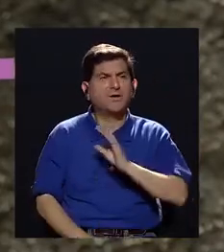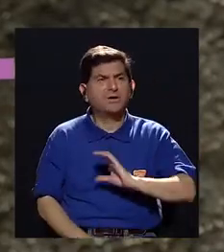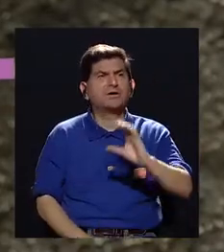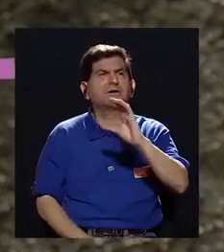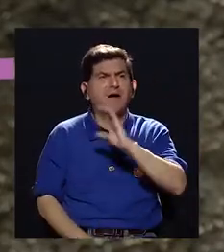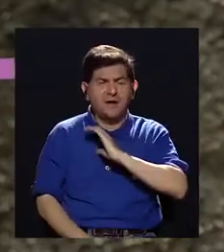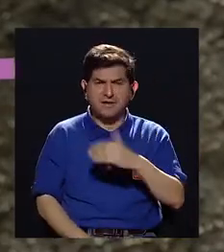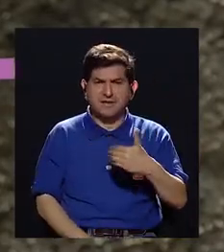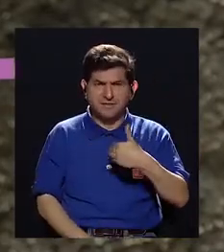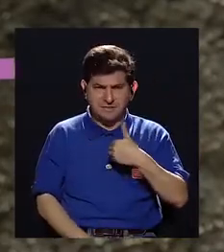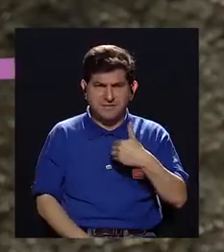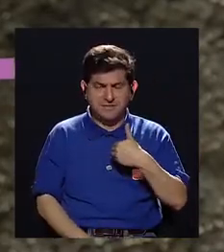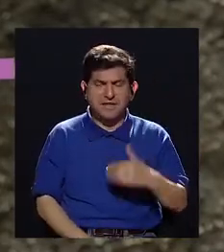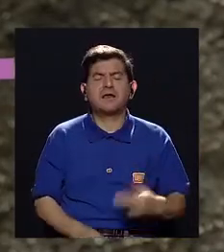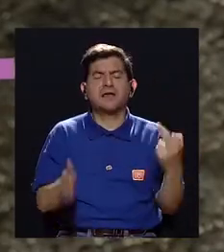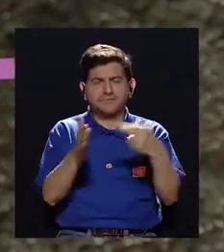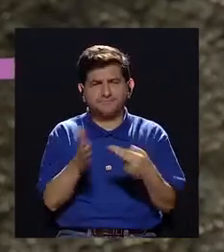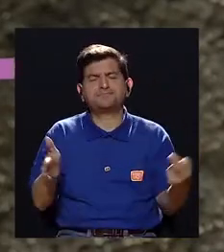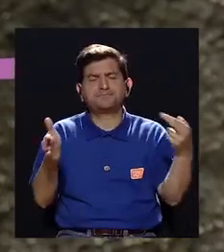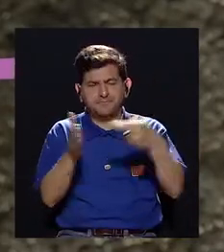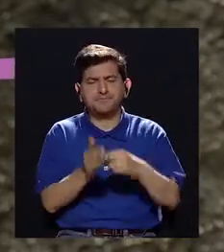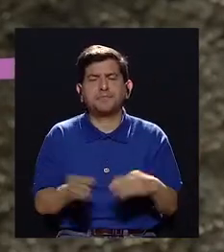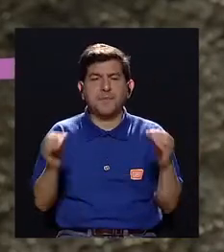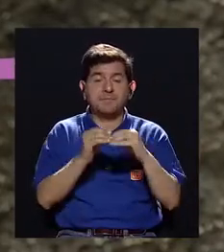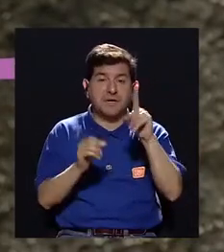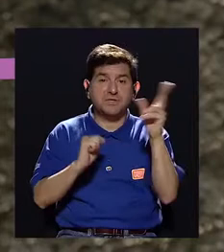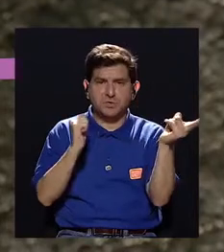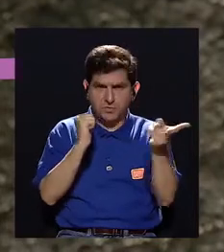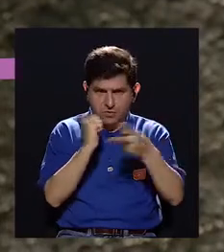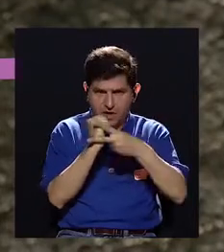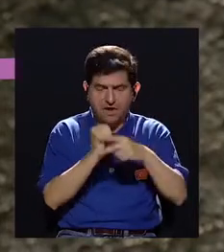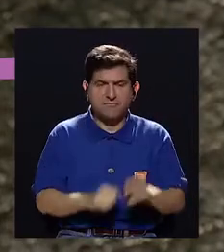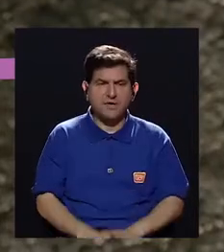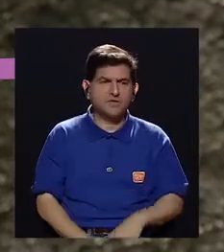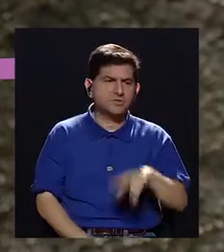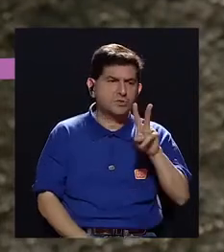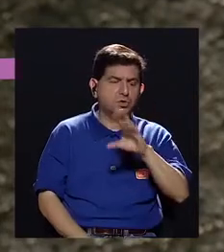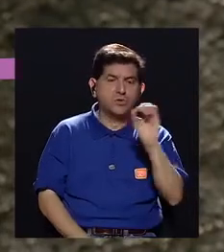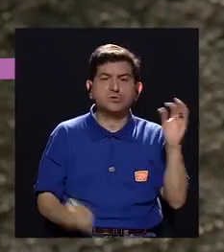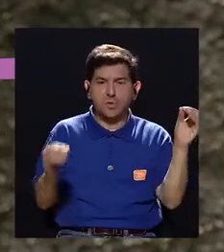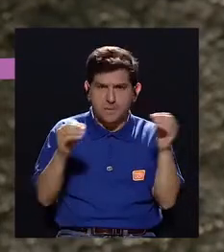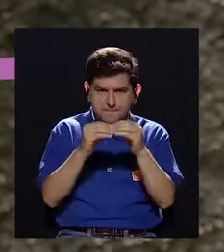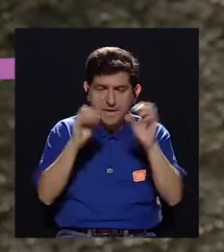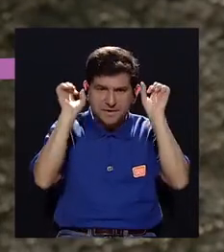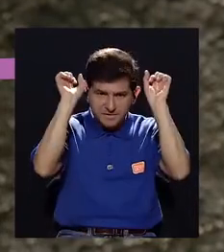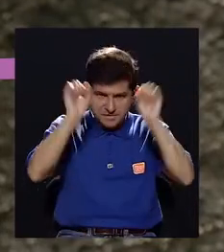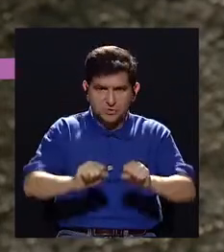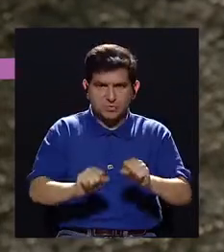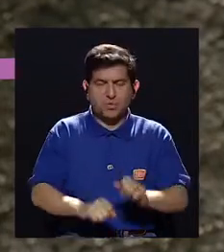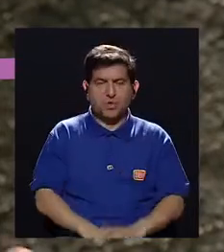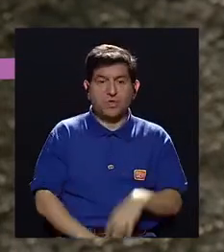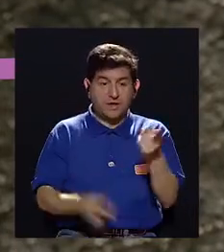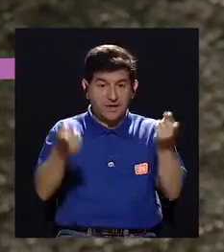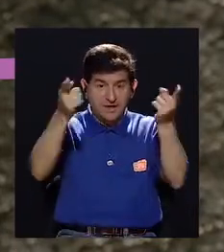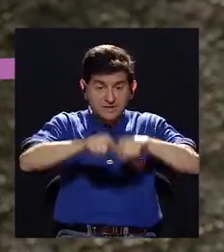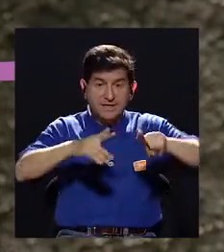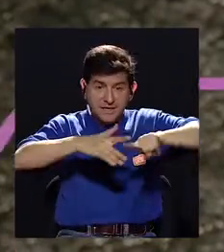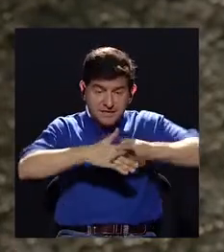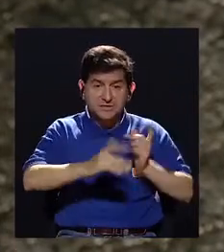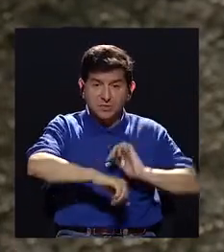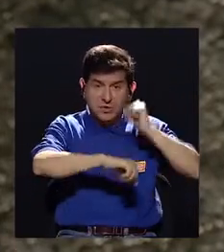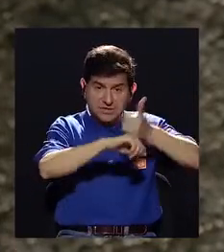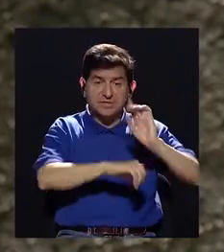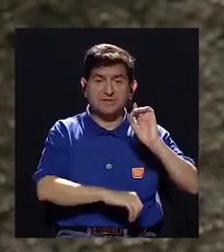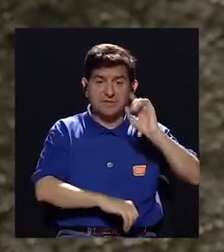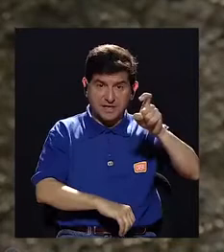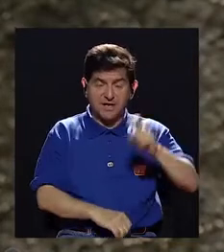la característica es que tiene que ser recurrente, entonces tiene que tener más de un episodio, o sea, por lo menos dos o más, para poder empezar